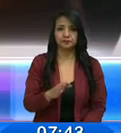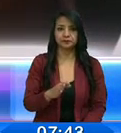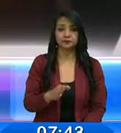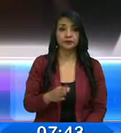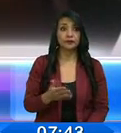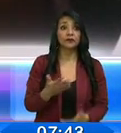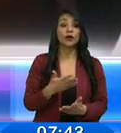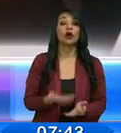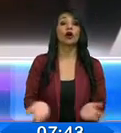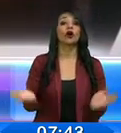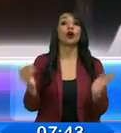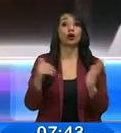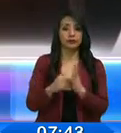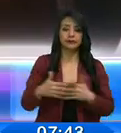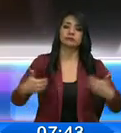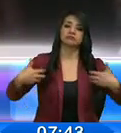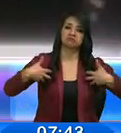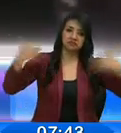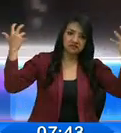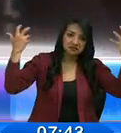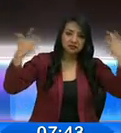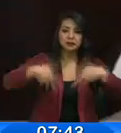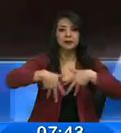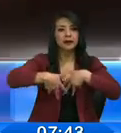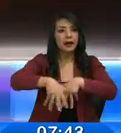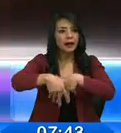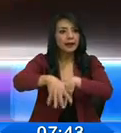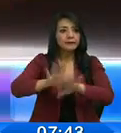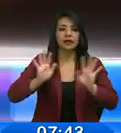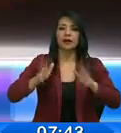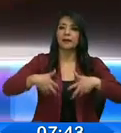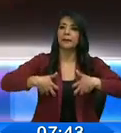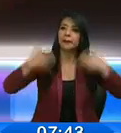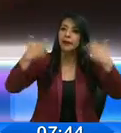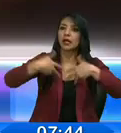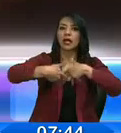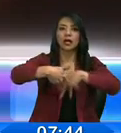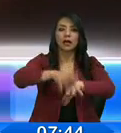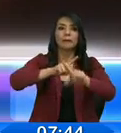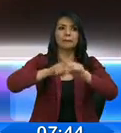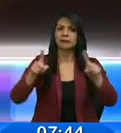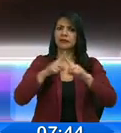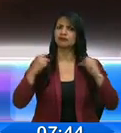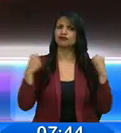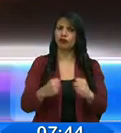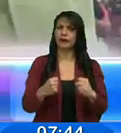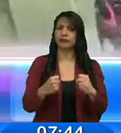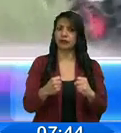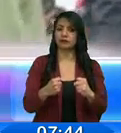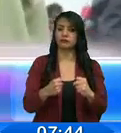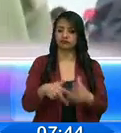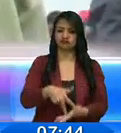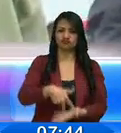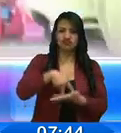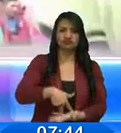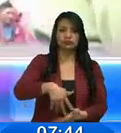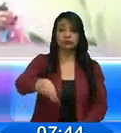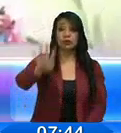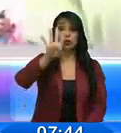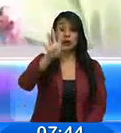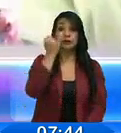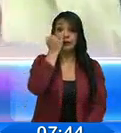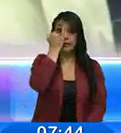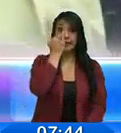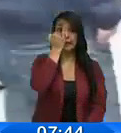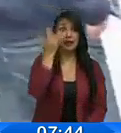estaremos otra vez reclamando aquí, protestando en las calles, pero en ese sí, con más fuerza y con más rigor. Cuatro indígenas recibieron